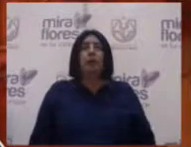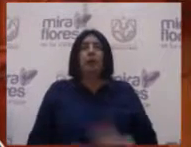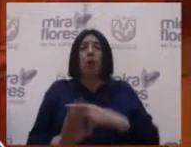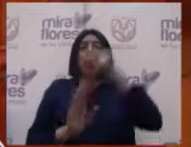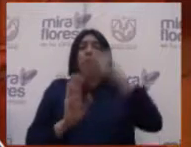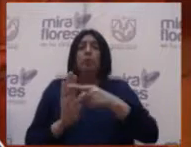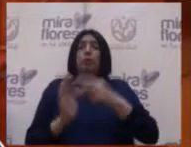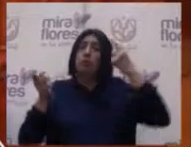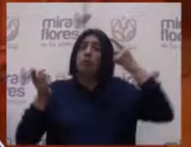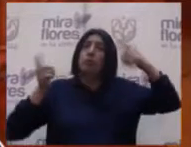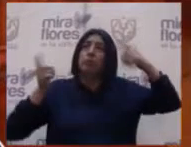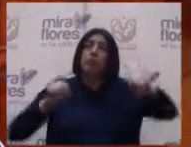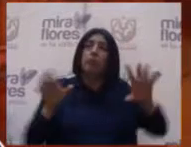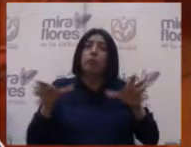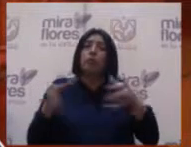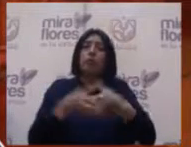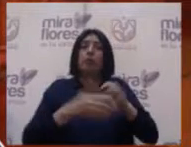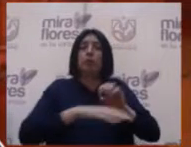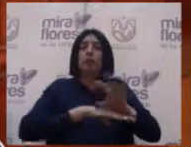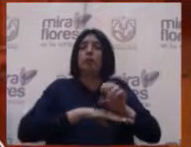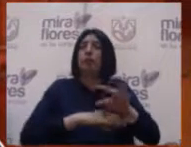Proyecto de acuerdo de consejo